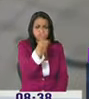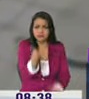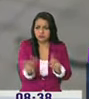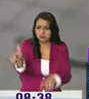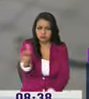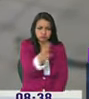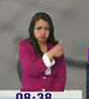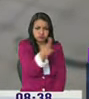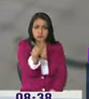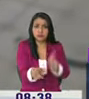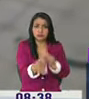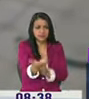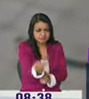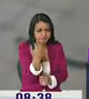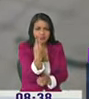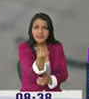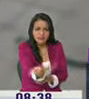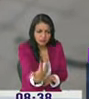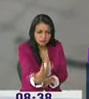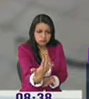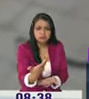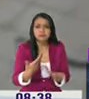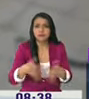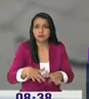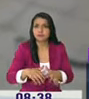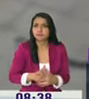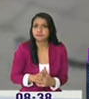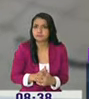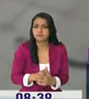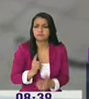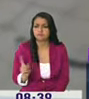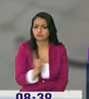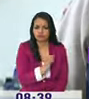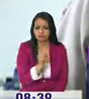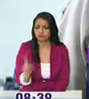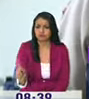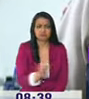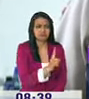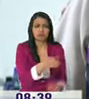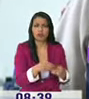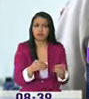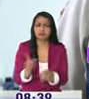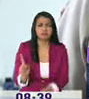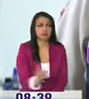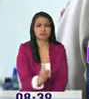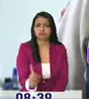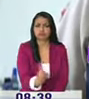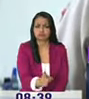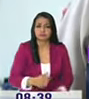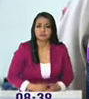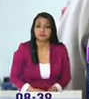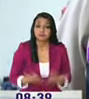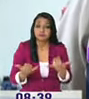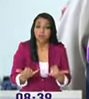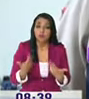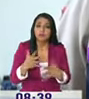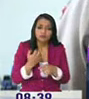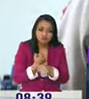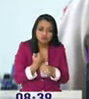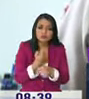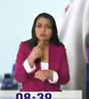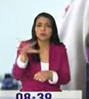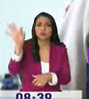a los cajeros obliga a que entreguen el dinero, se pasean por toda la oficina. Nosotros estamos trabajando de igual manera para dar con